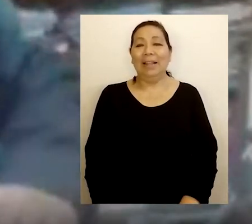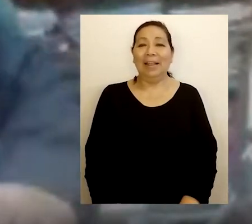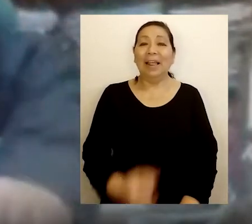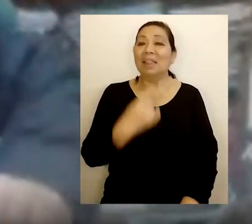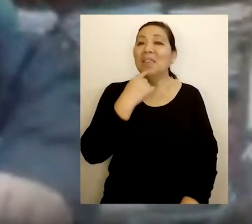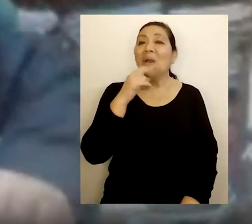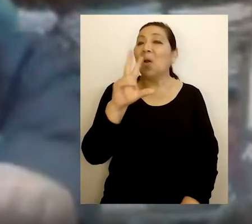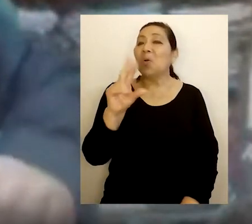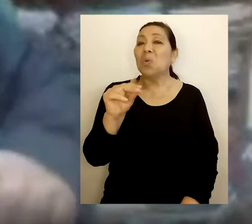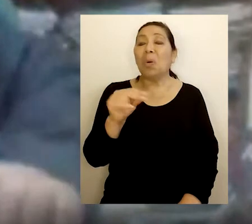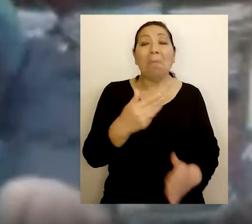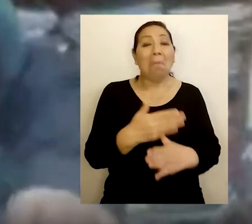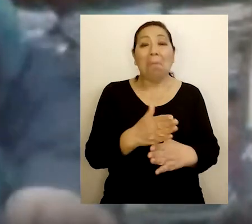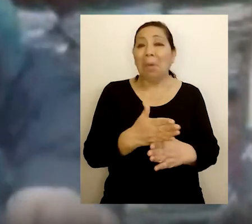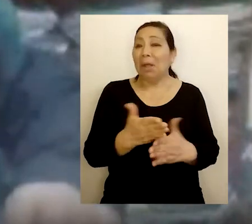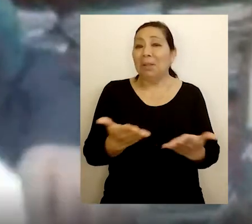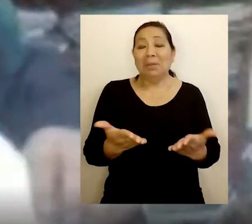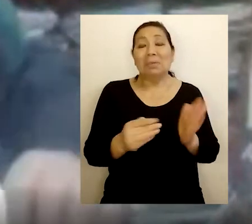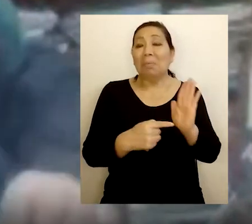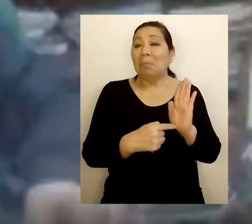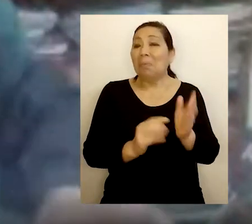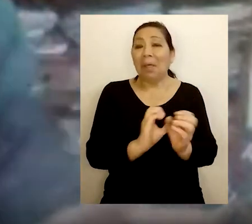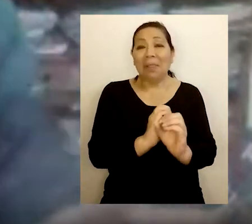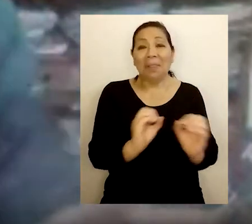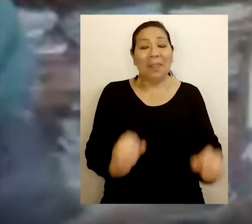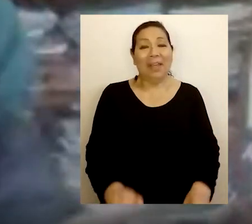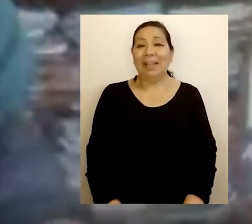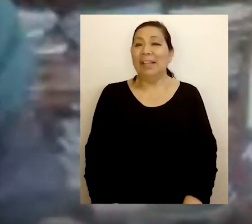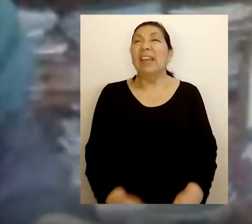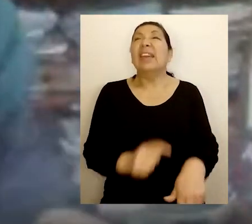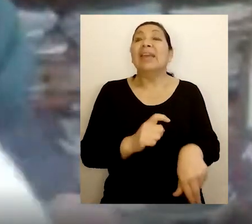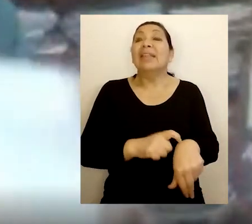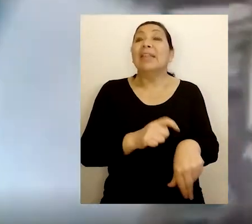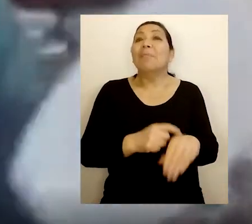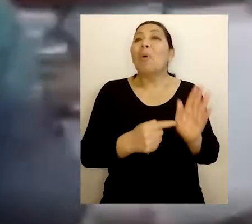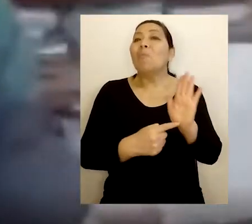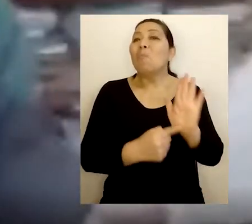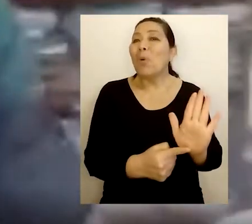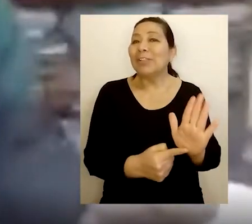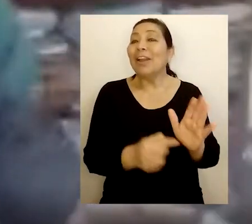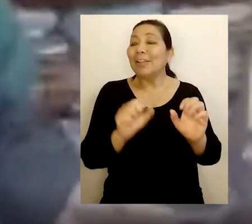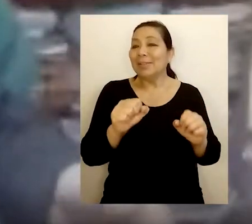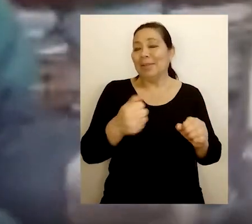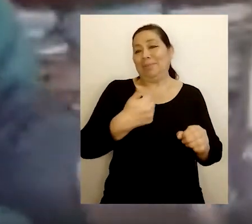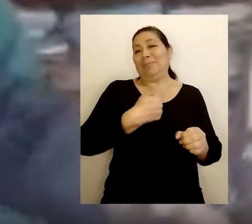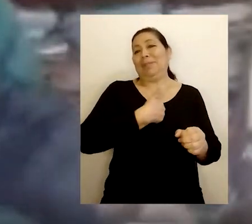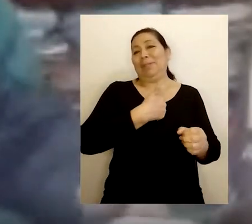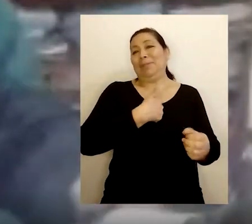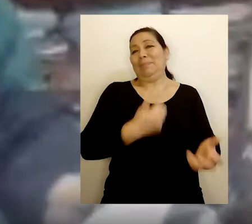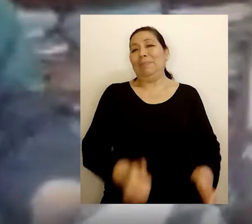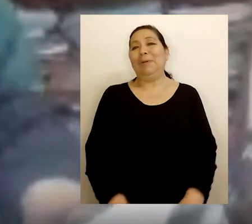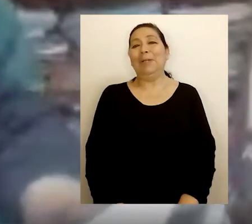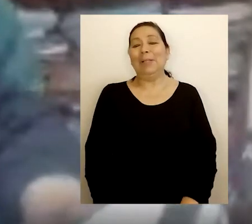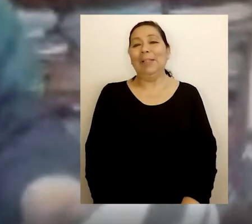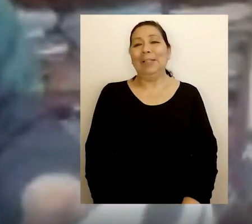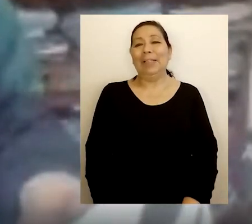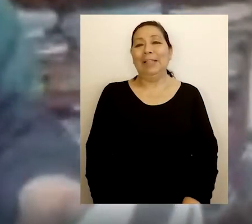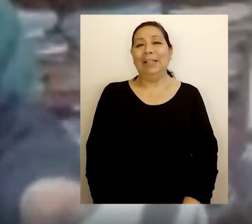dice que no ha participado, sino que lo hace aparecer y no dice en qué momento aparece. Y así mismo,